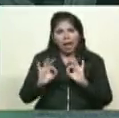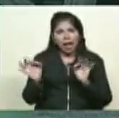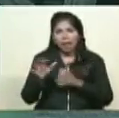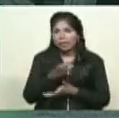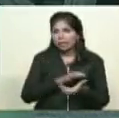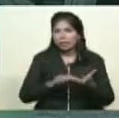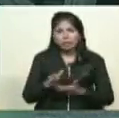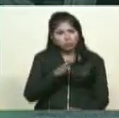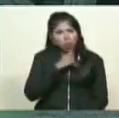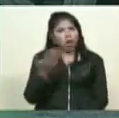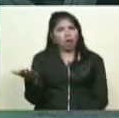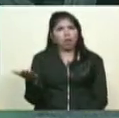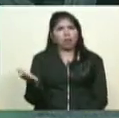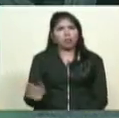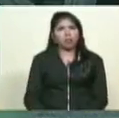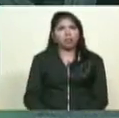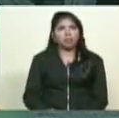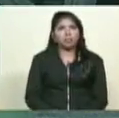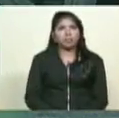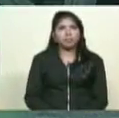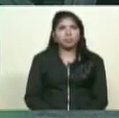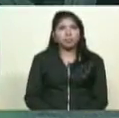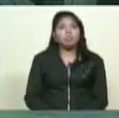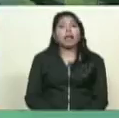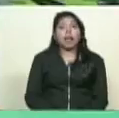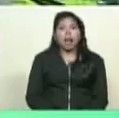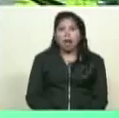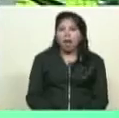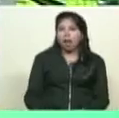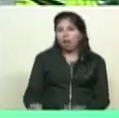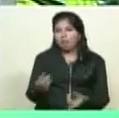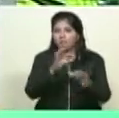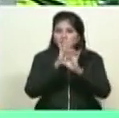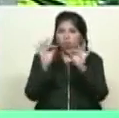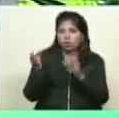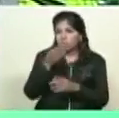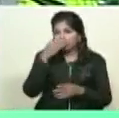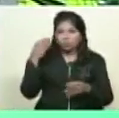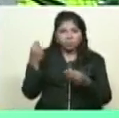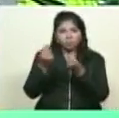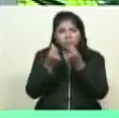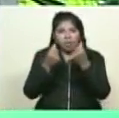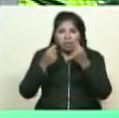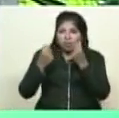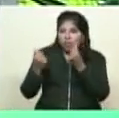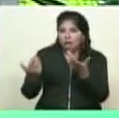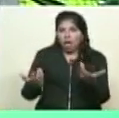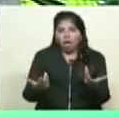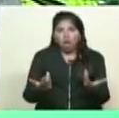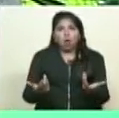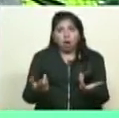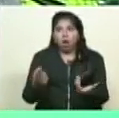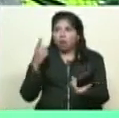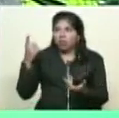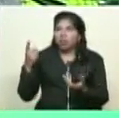No, no lo hay. Es el capitalismo el que ha creado todos estos problemas que estamos enfrentando.